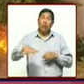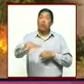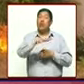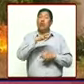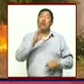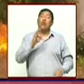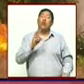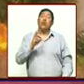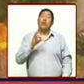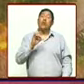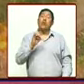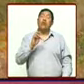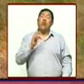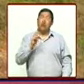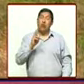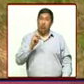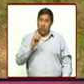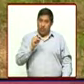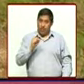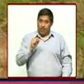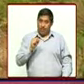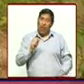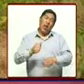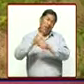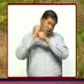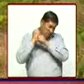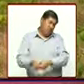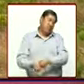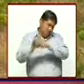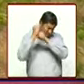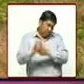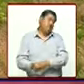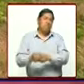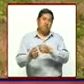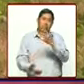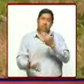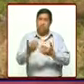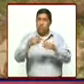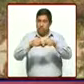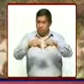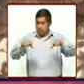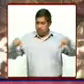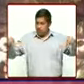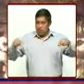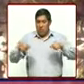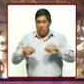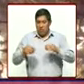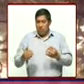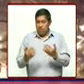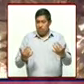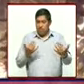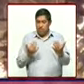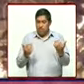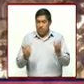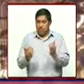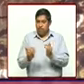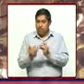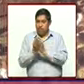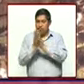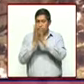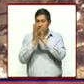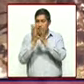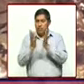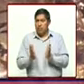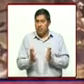Virtudes, donde se realizaron labores de extinción para sofocar el incendio forestal, realizando una línea de ataque para combatir el fuego hasta su